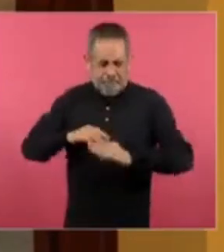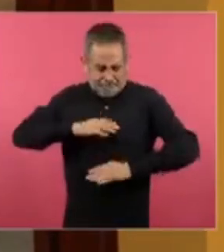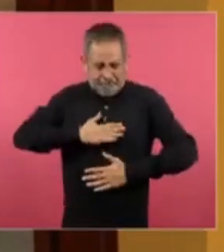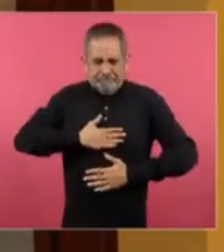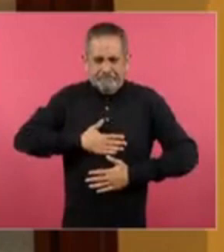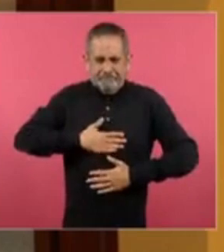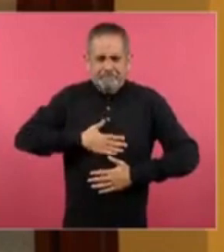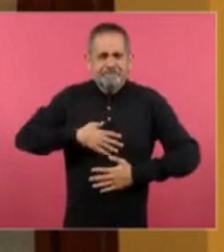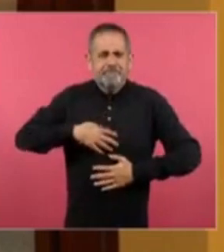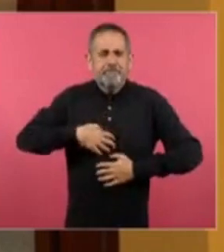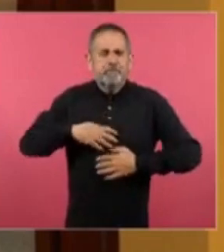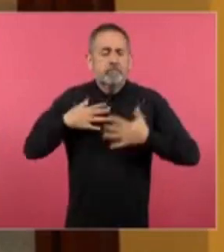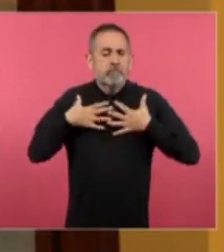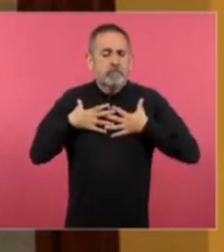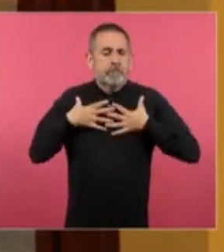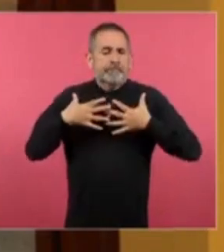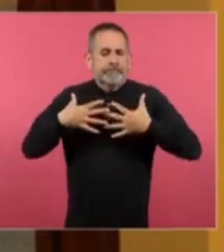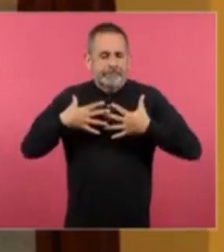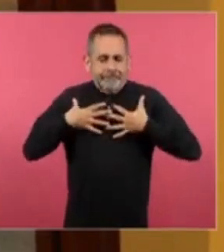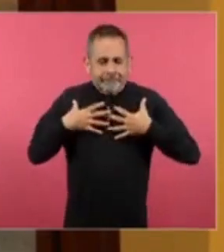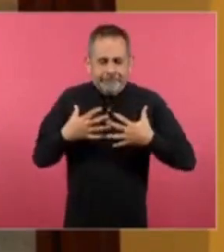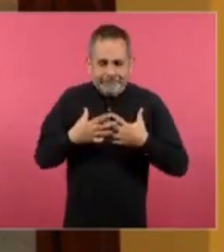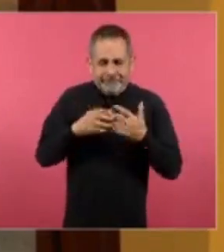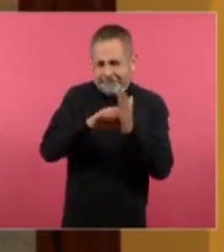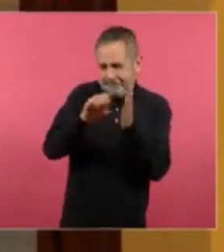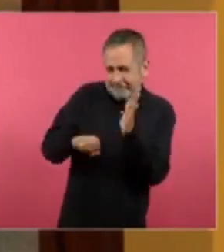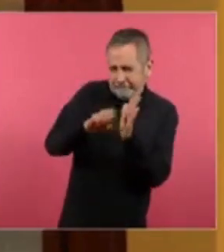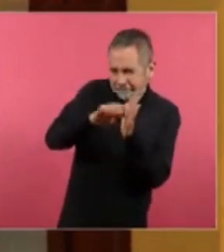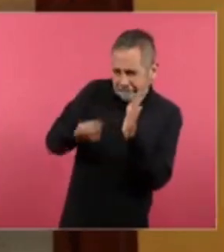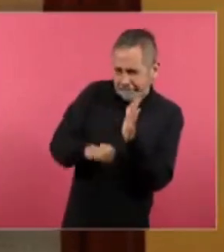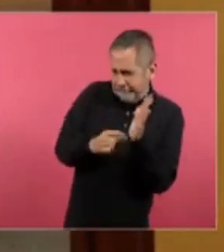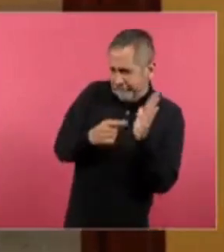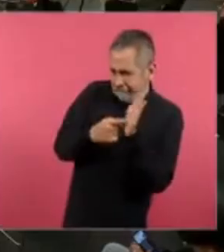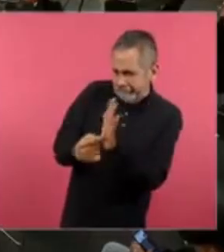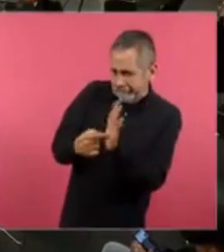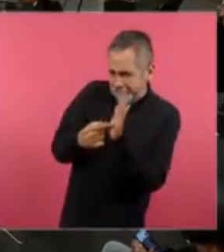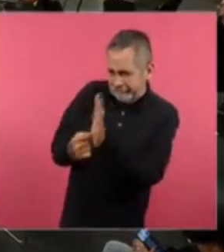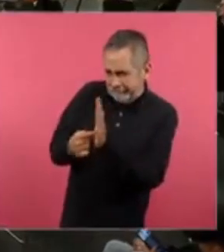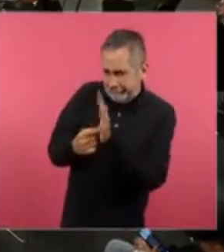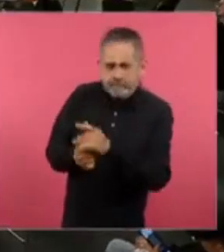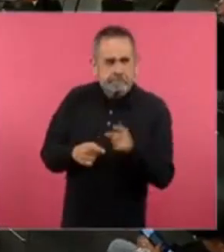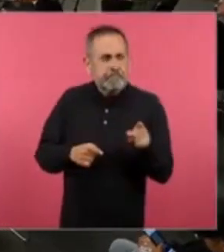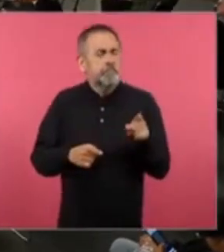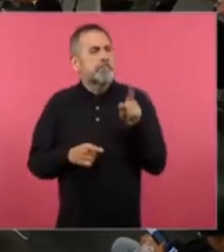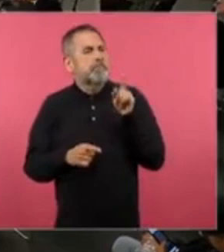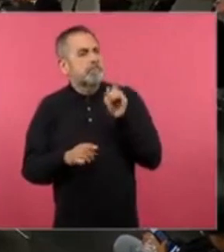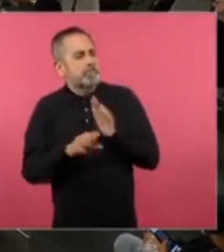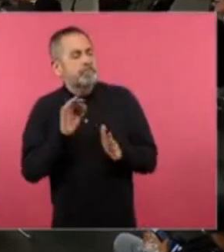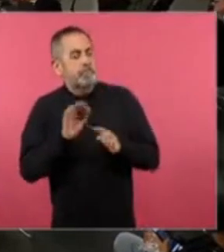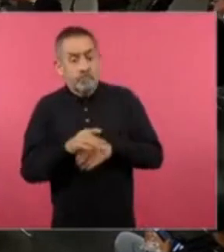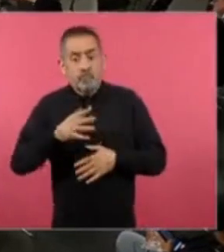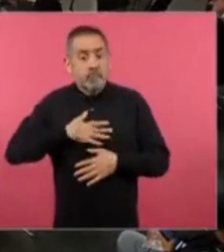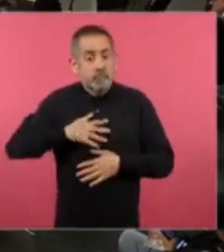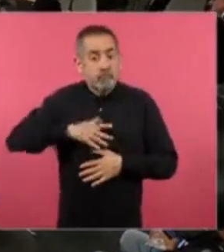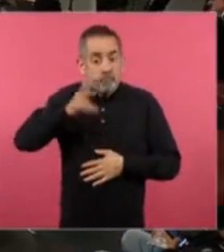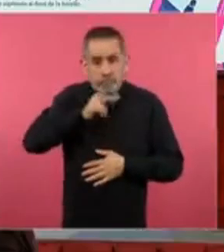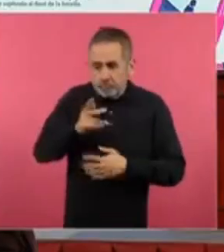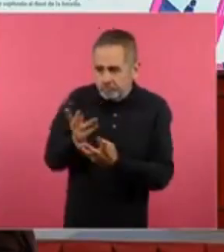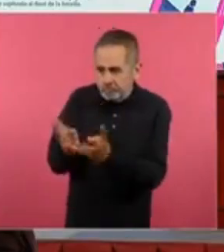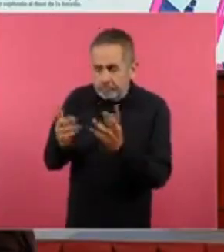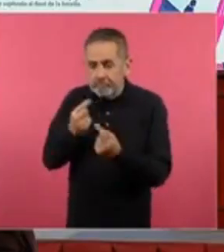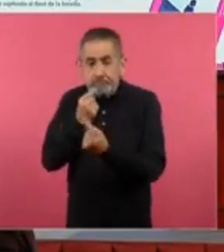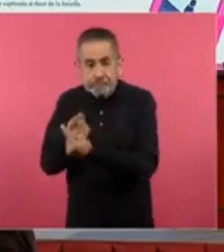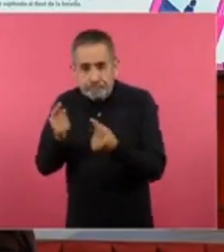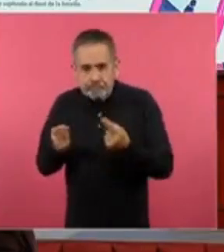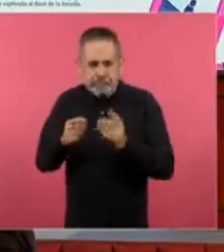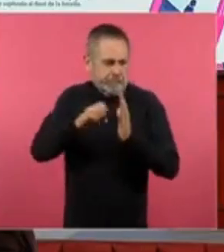diafragma y a los pulmones. Entonces, no es esta la única, y yo reconozco, he trabajado mucho con profes, que trabajamos